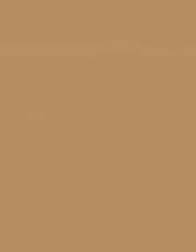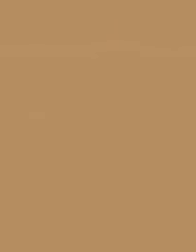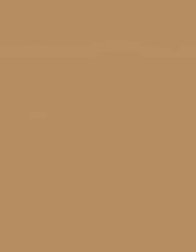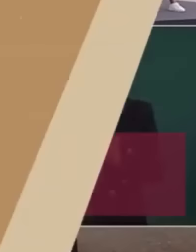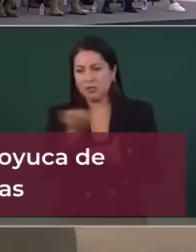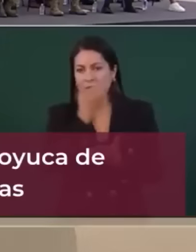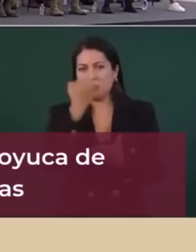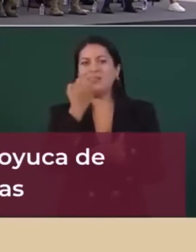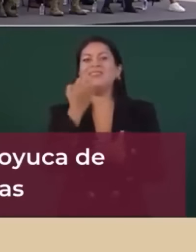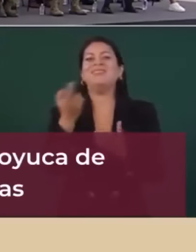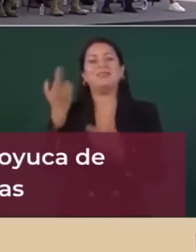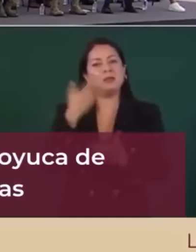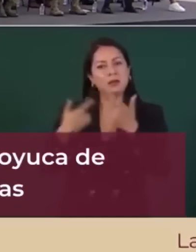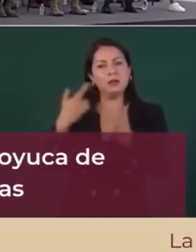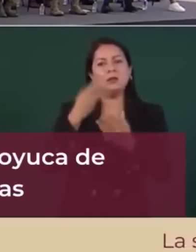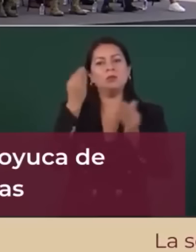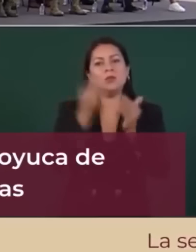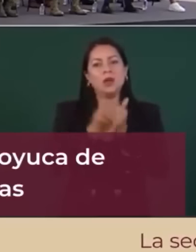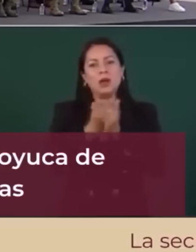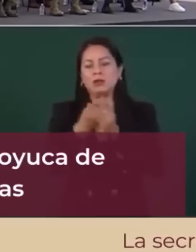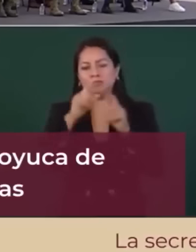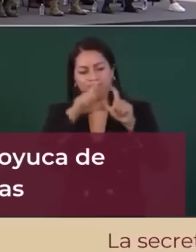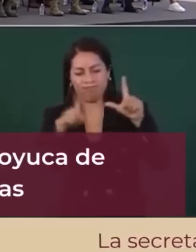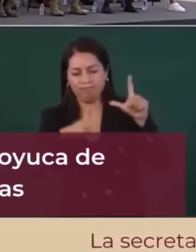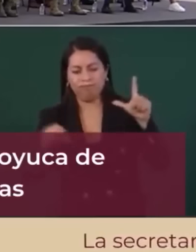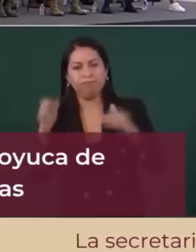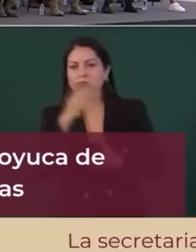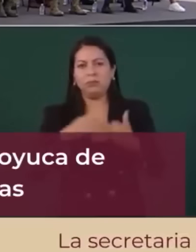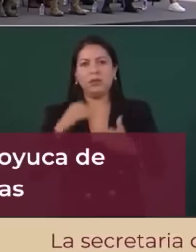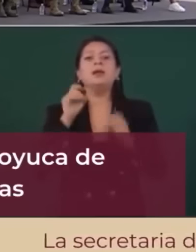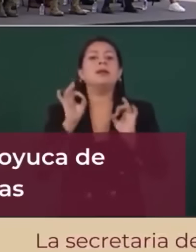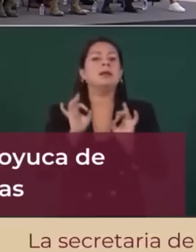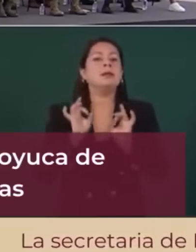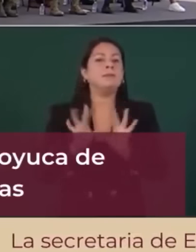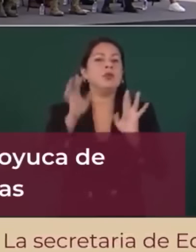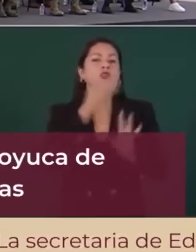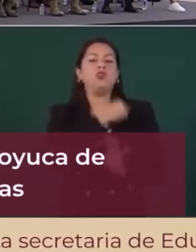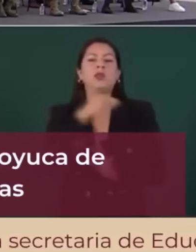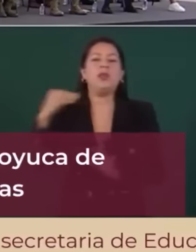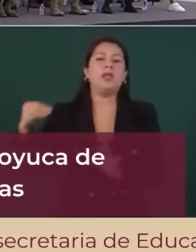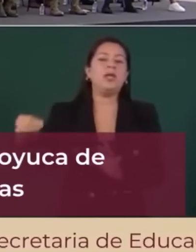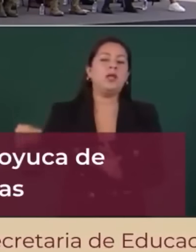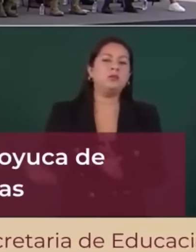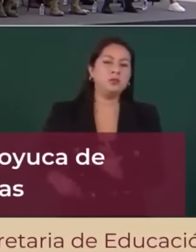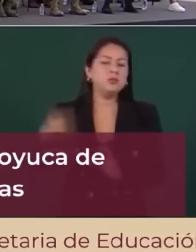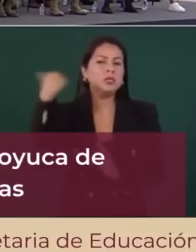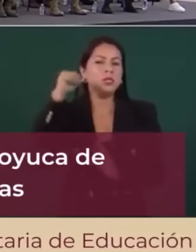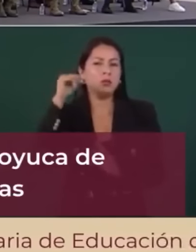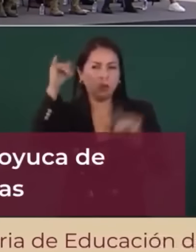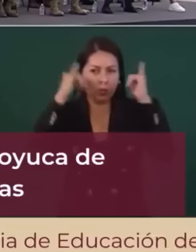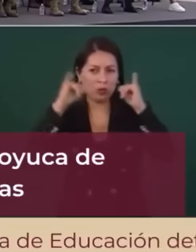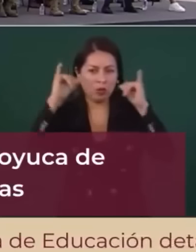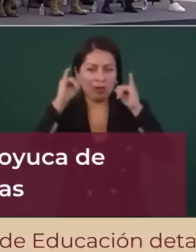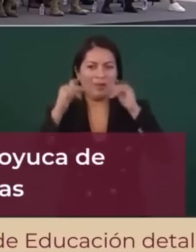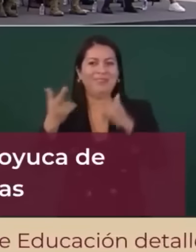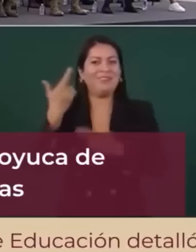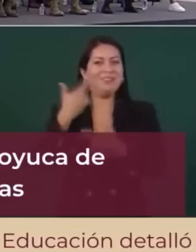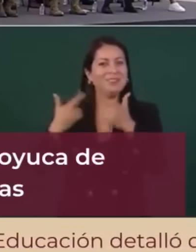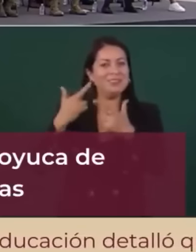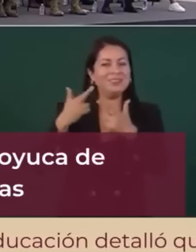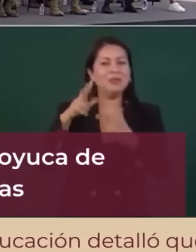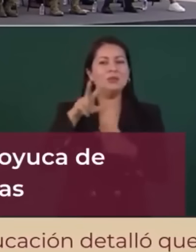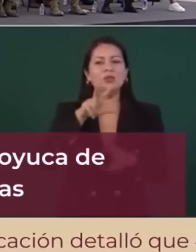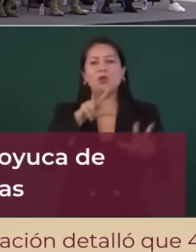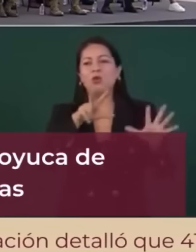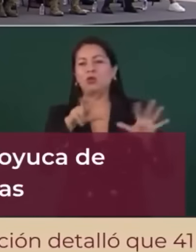padre. La maestra Leticia Ramírez Amaya, secretaria de Educación, informó que 827 planteles